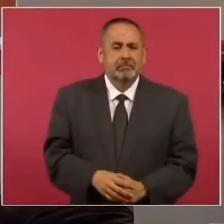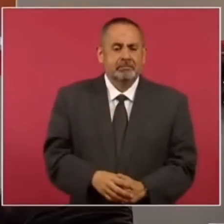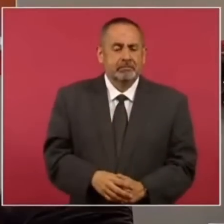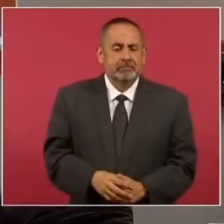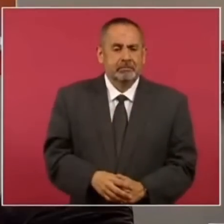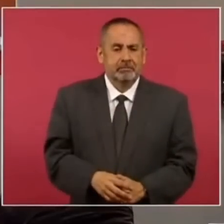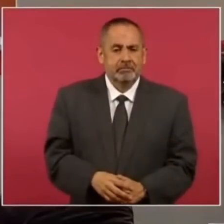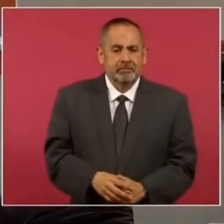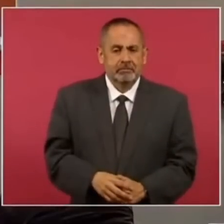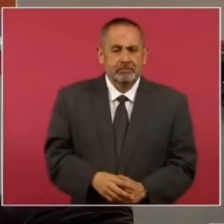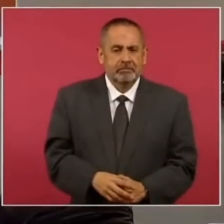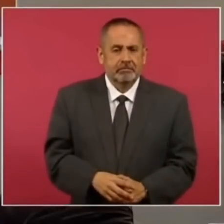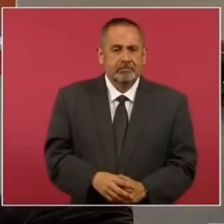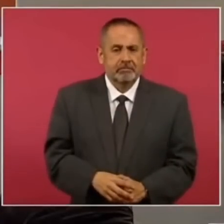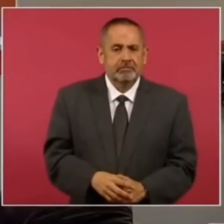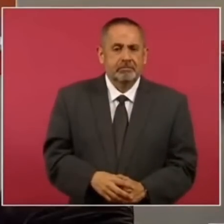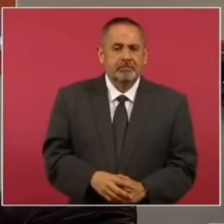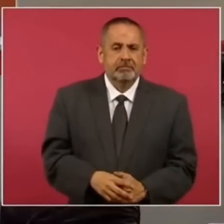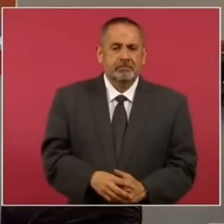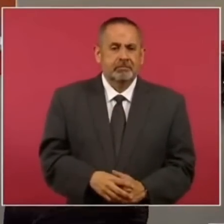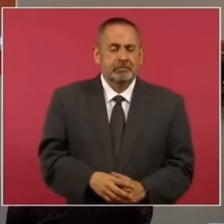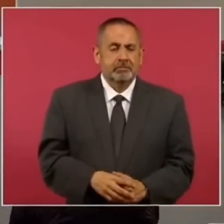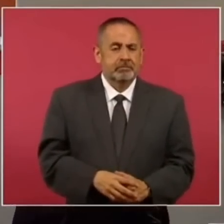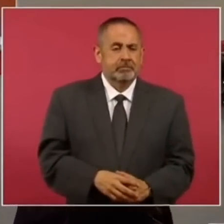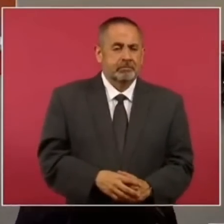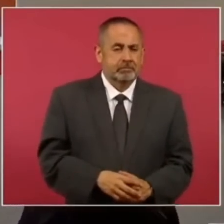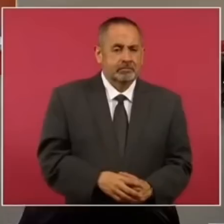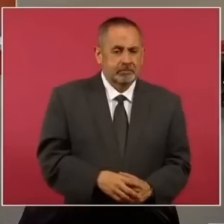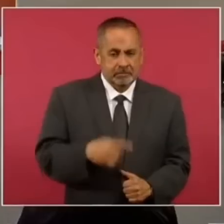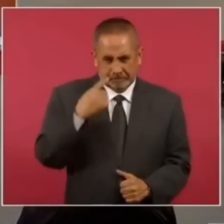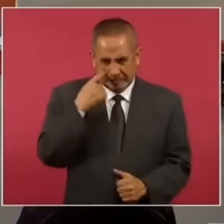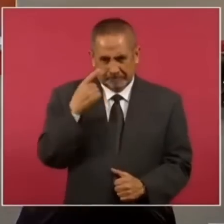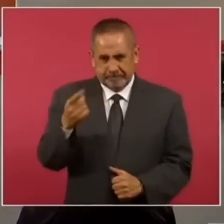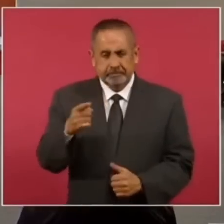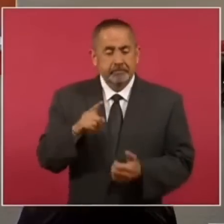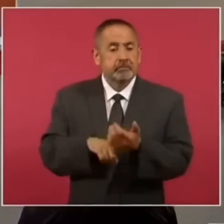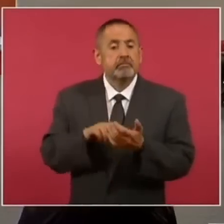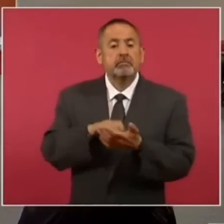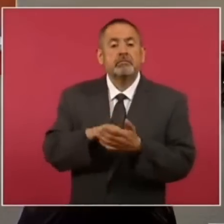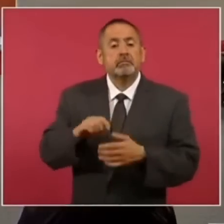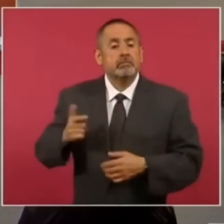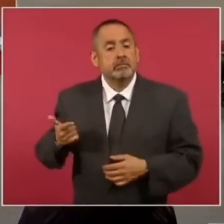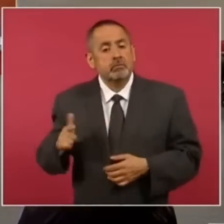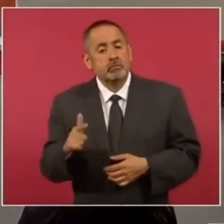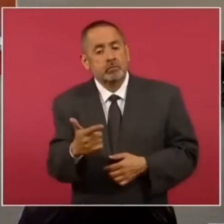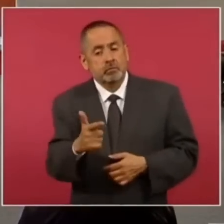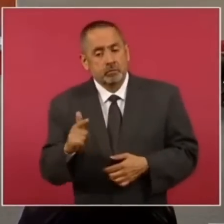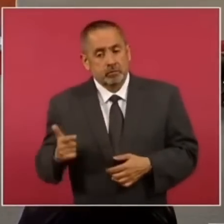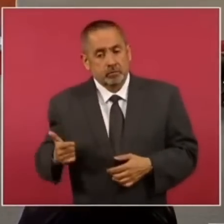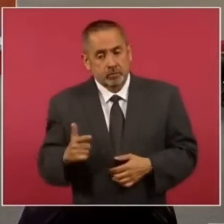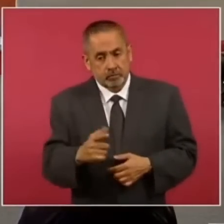Y ya hemos visto cómo, en el caso de Guanajuato,